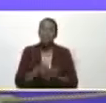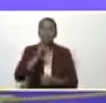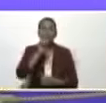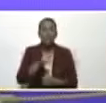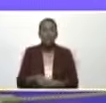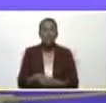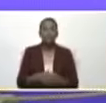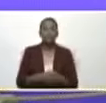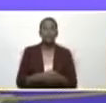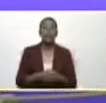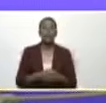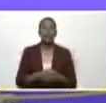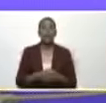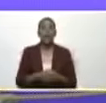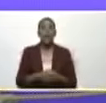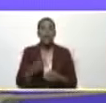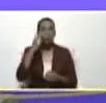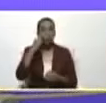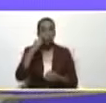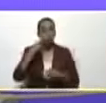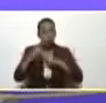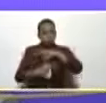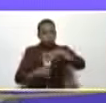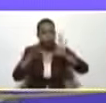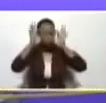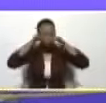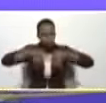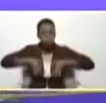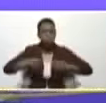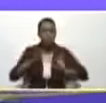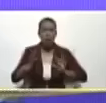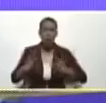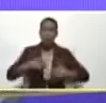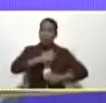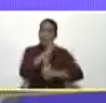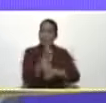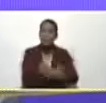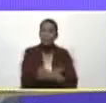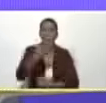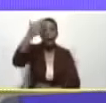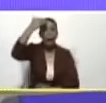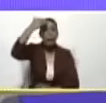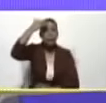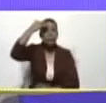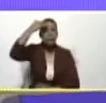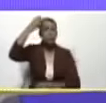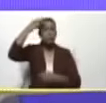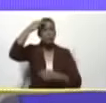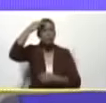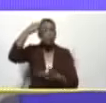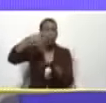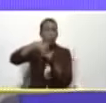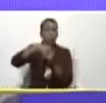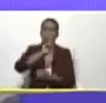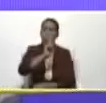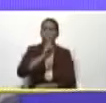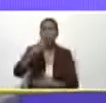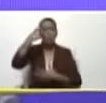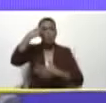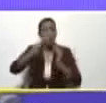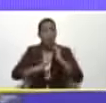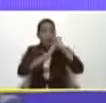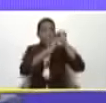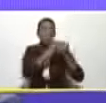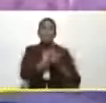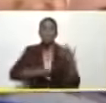también la visión Revolucionaria la fortaleza mental que tengo como líder